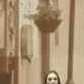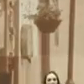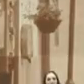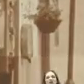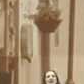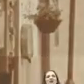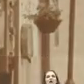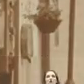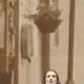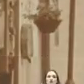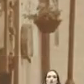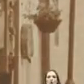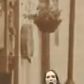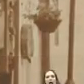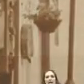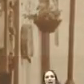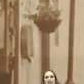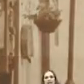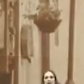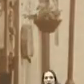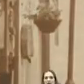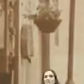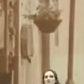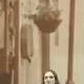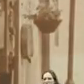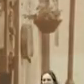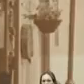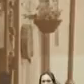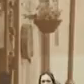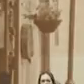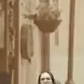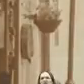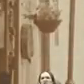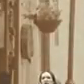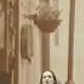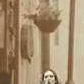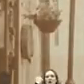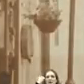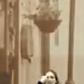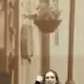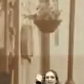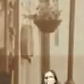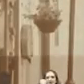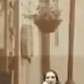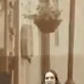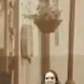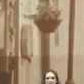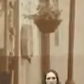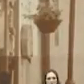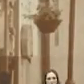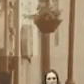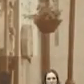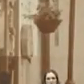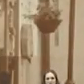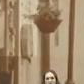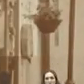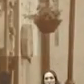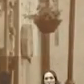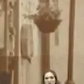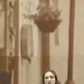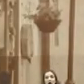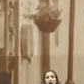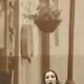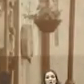solicitó la Alcaldía de Bogotá sobre los hechos de orden público que se registraron en la capital del país entre el 9 y 11 de septiembre del año